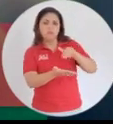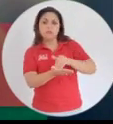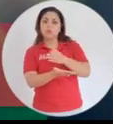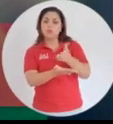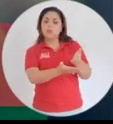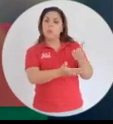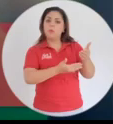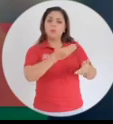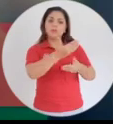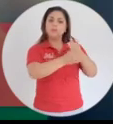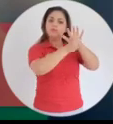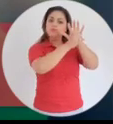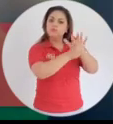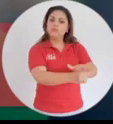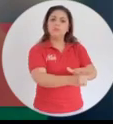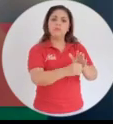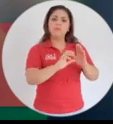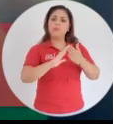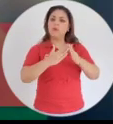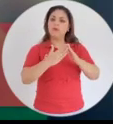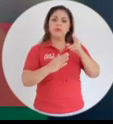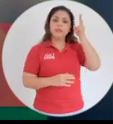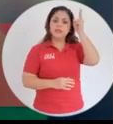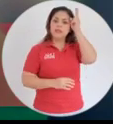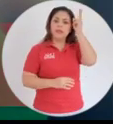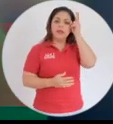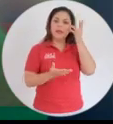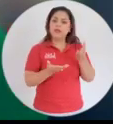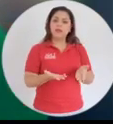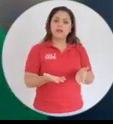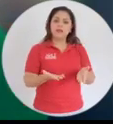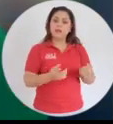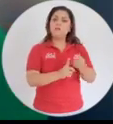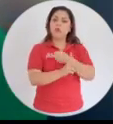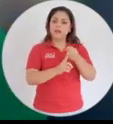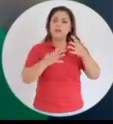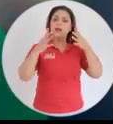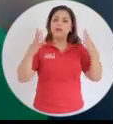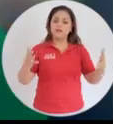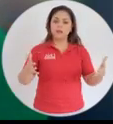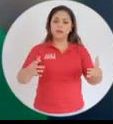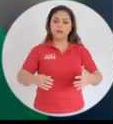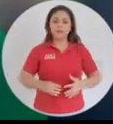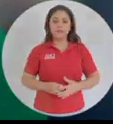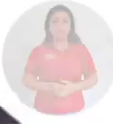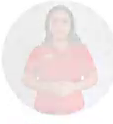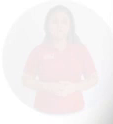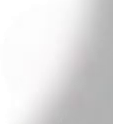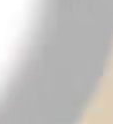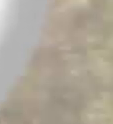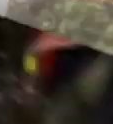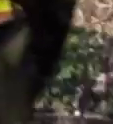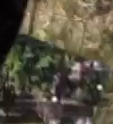de procesos que someten a las poblaciones a grandes dosis de violencia.